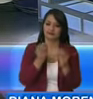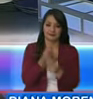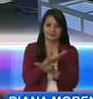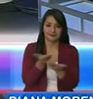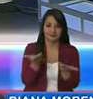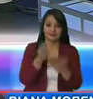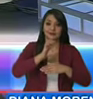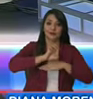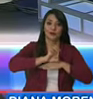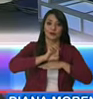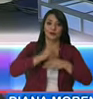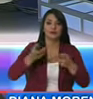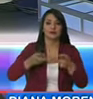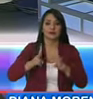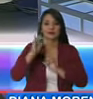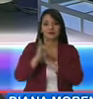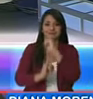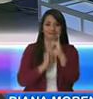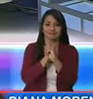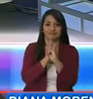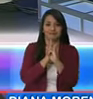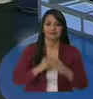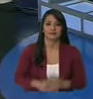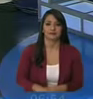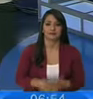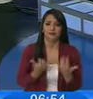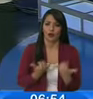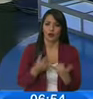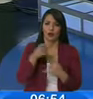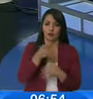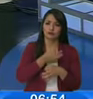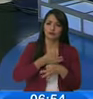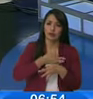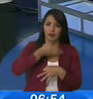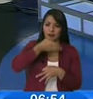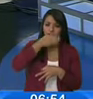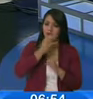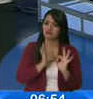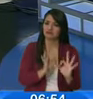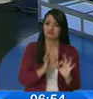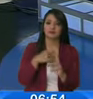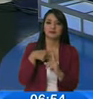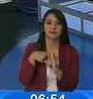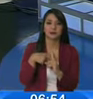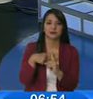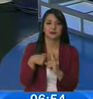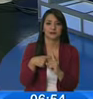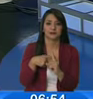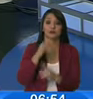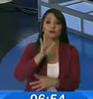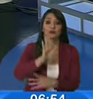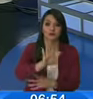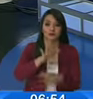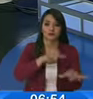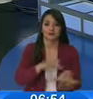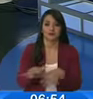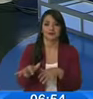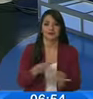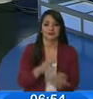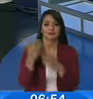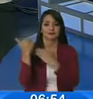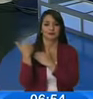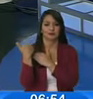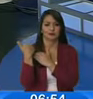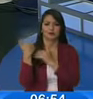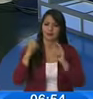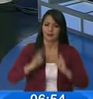las noticias del ámbito nacional y también internacional. Tomes un buen cafecito, pongan energía. El día es suyo, así que salgan con todas esas buenas